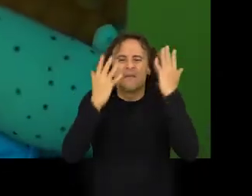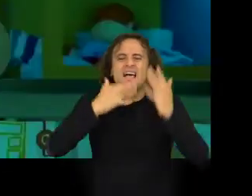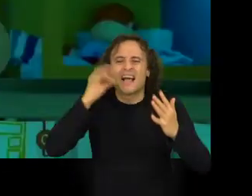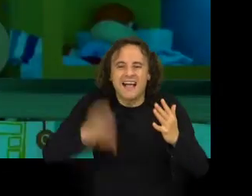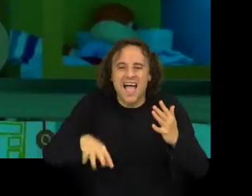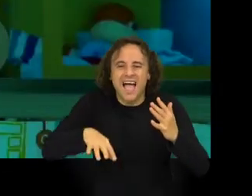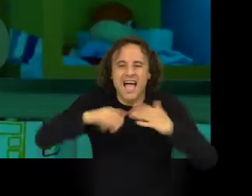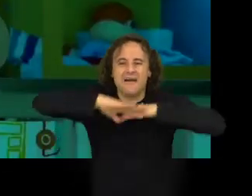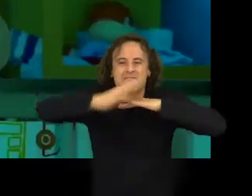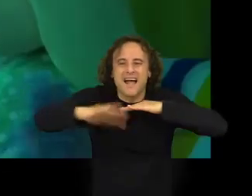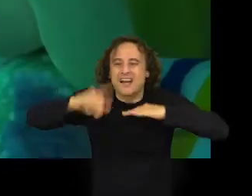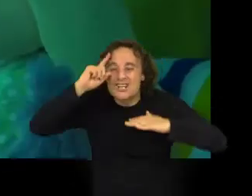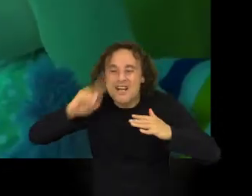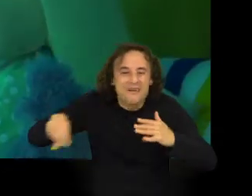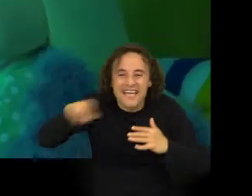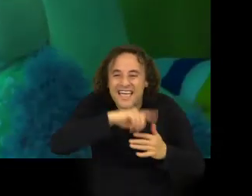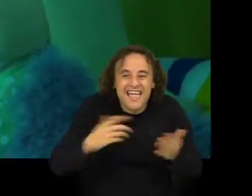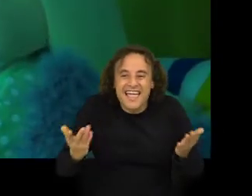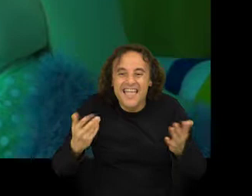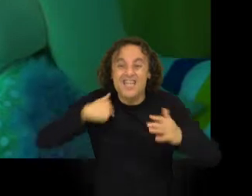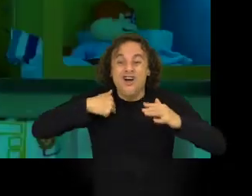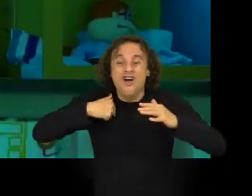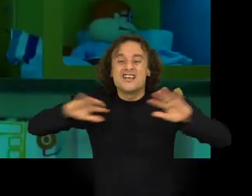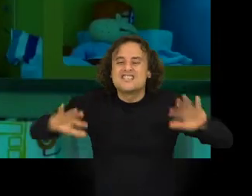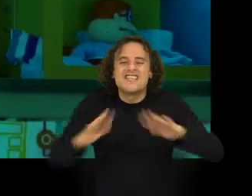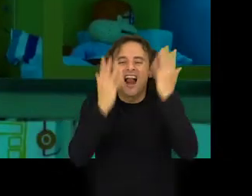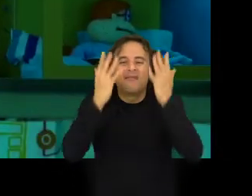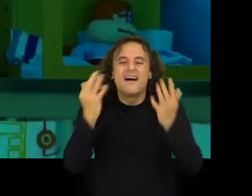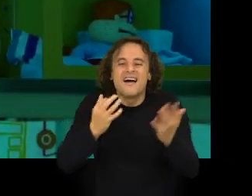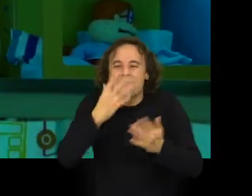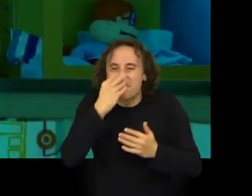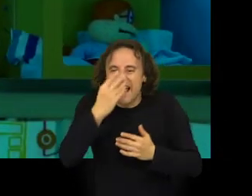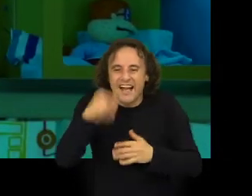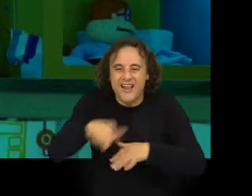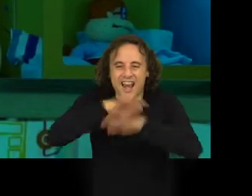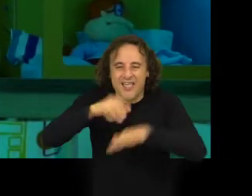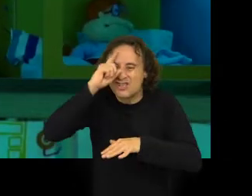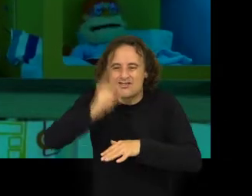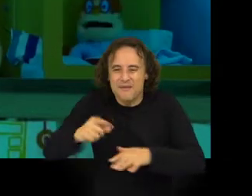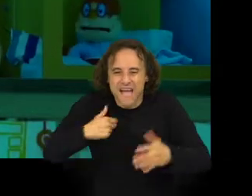Ay. Tiven que rescatar un cangrexo.